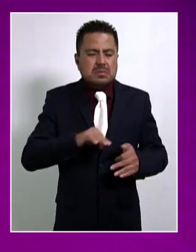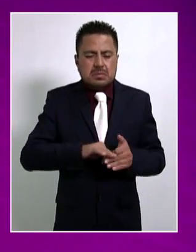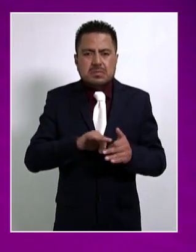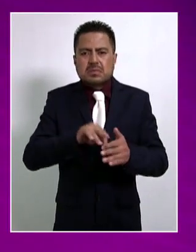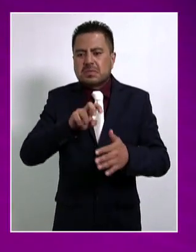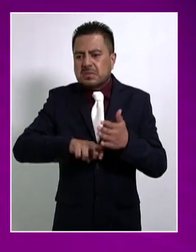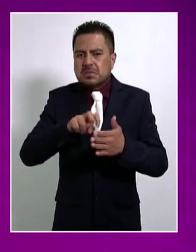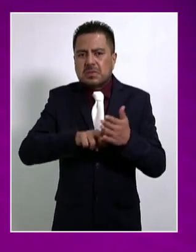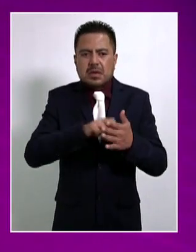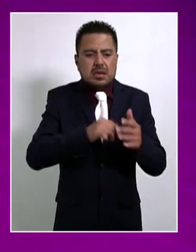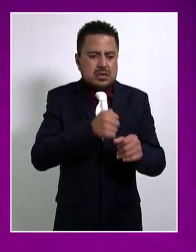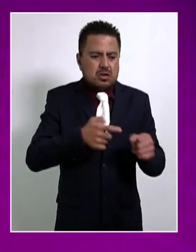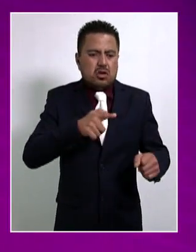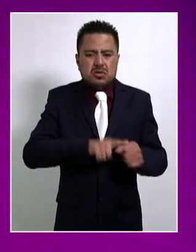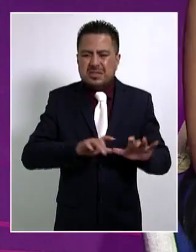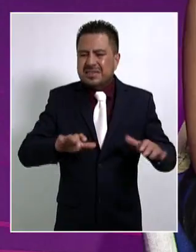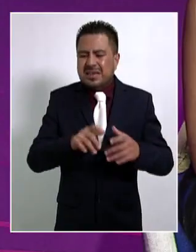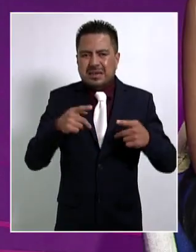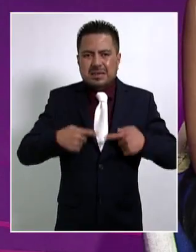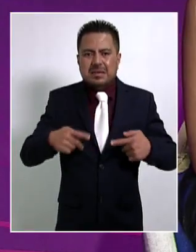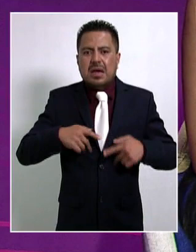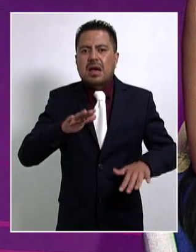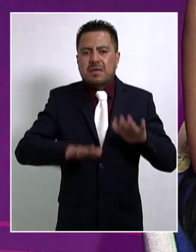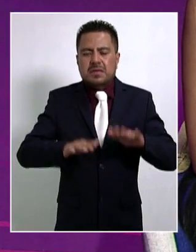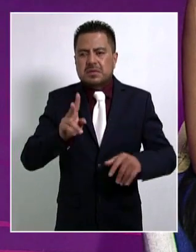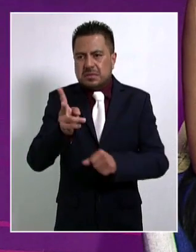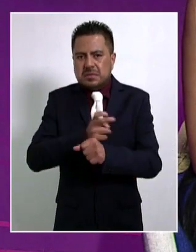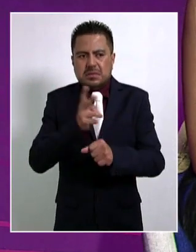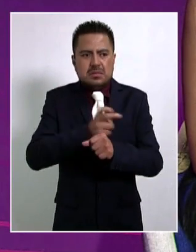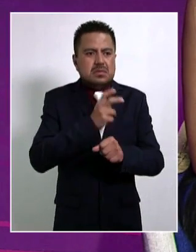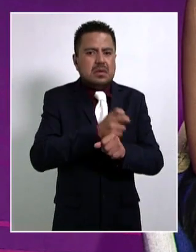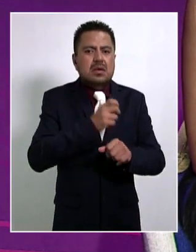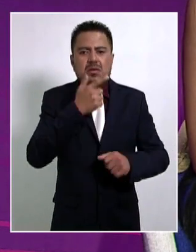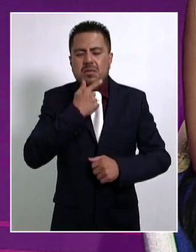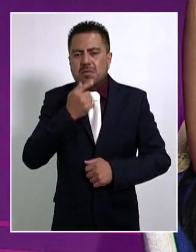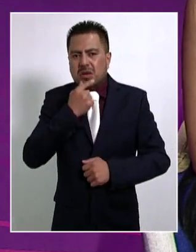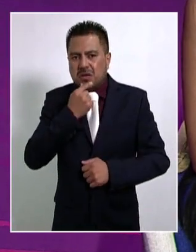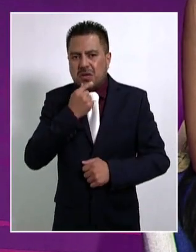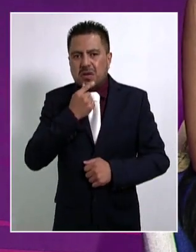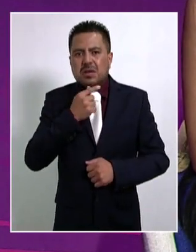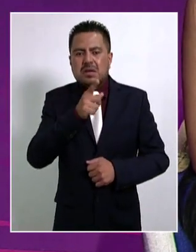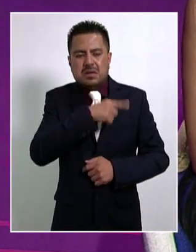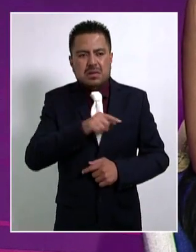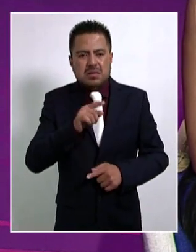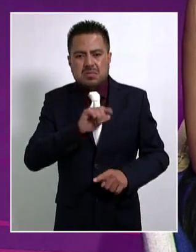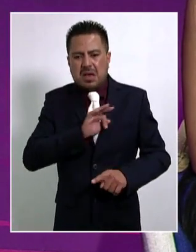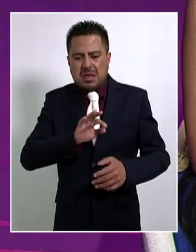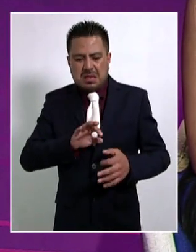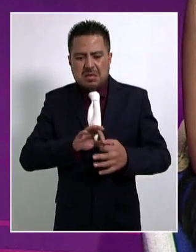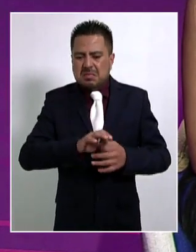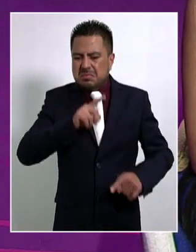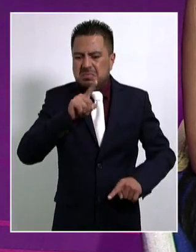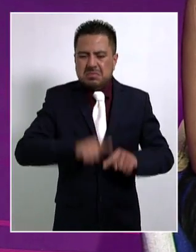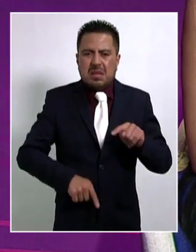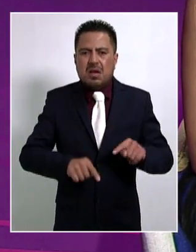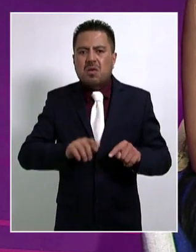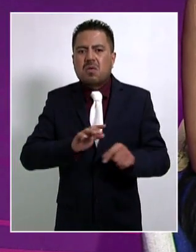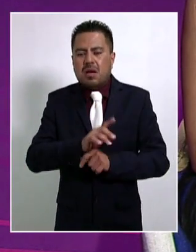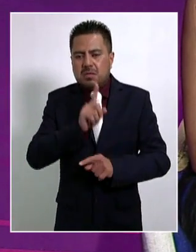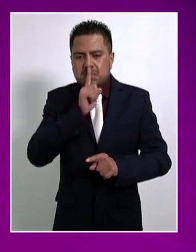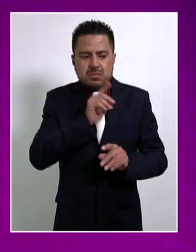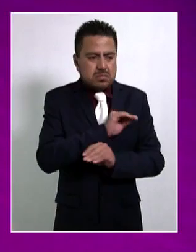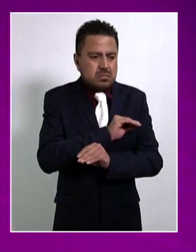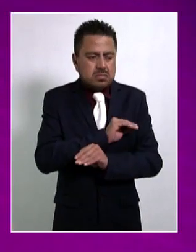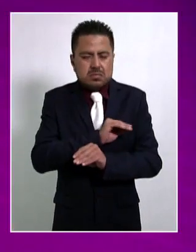modificar el tejido social, y a veces le invito también a muchos de los hombres cisgénero a traicionar ese pacto, ¿no? Ese pacto de